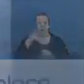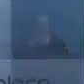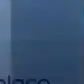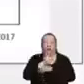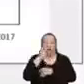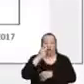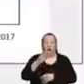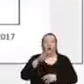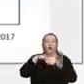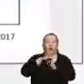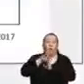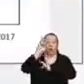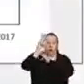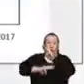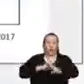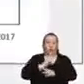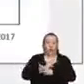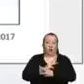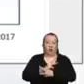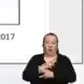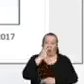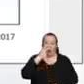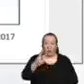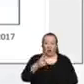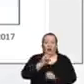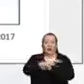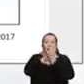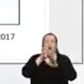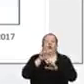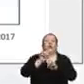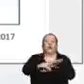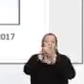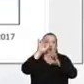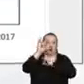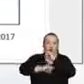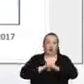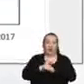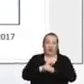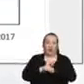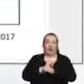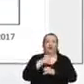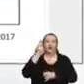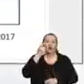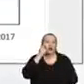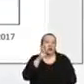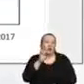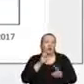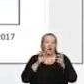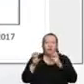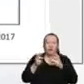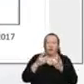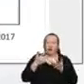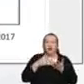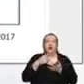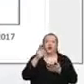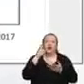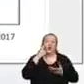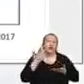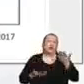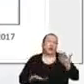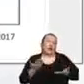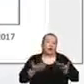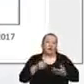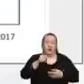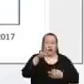banco mundial estadística dura ni siquiera de transparencia internacional porque entra parece interaccionar si es percepción usted considera que ha ido más o menos